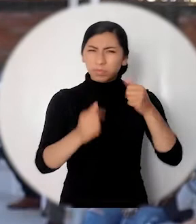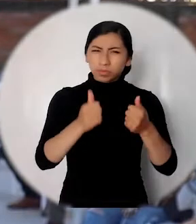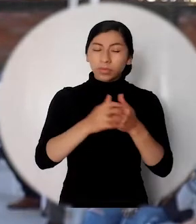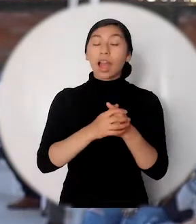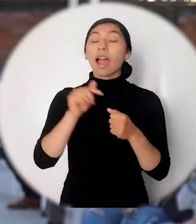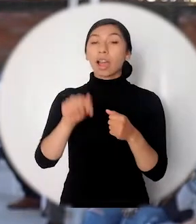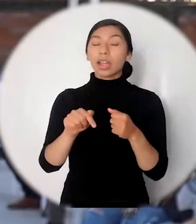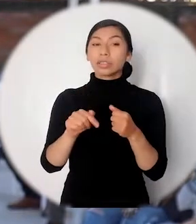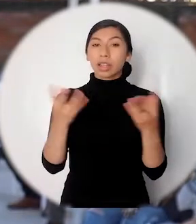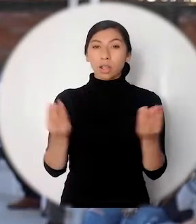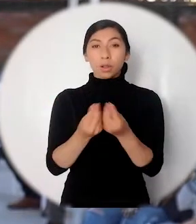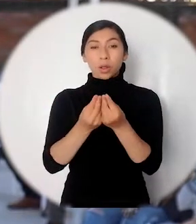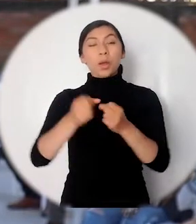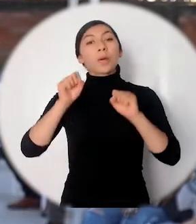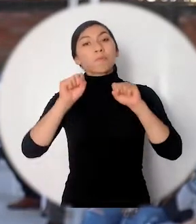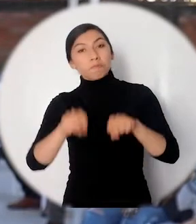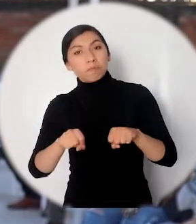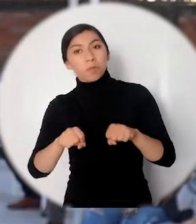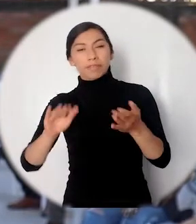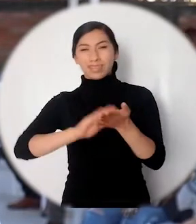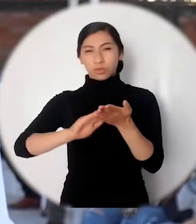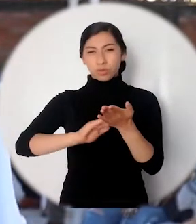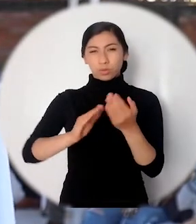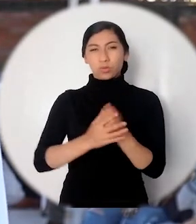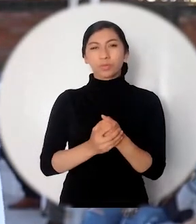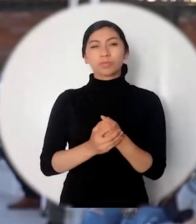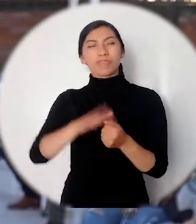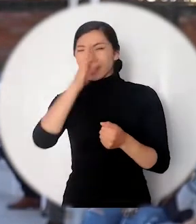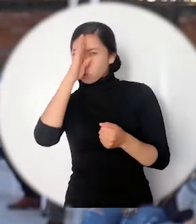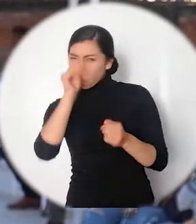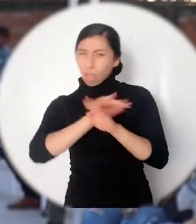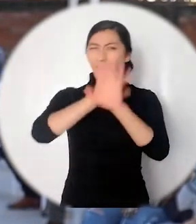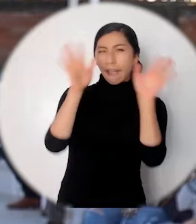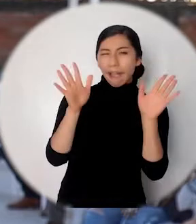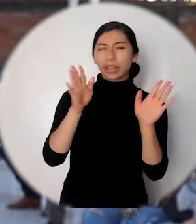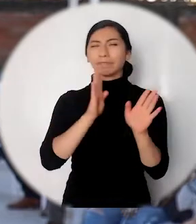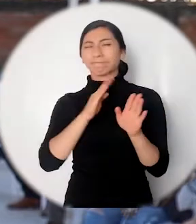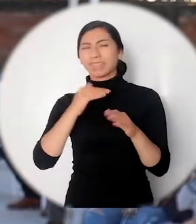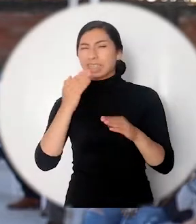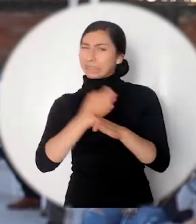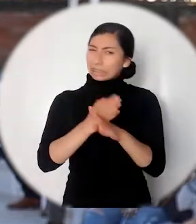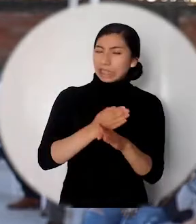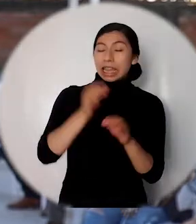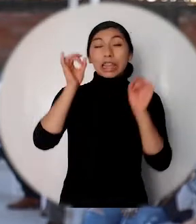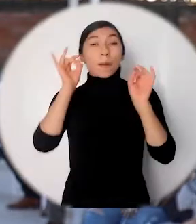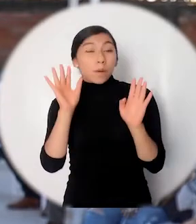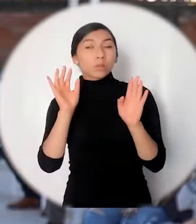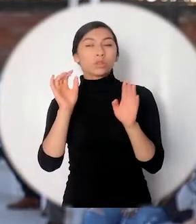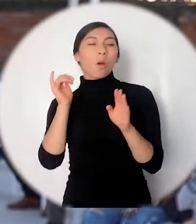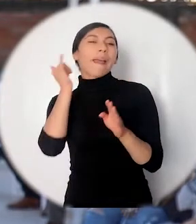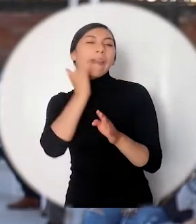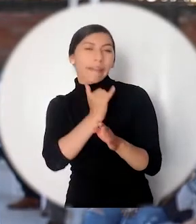pueda aportar a la solución de dudas, de inconvenientes, de conflictos,